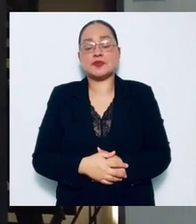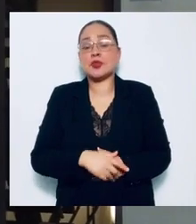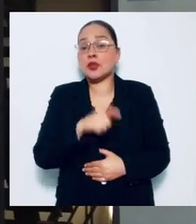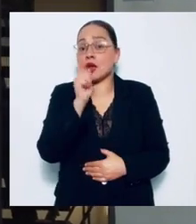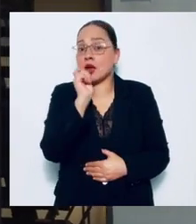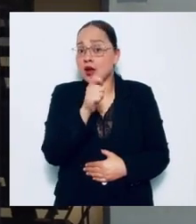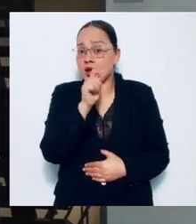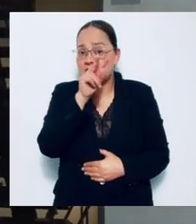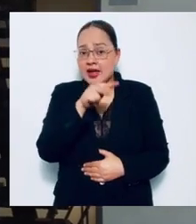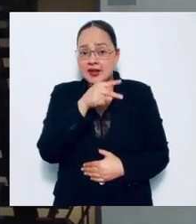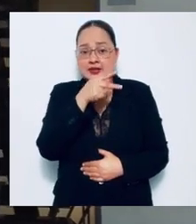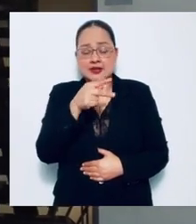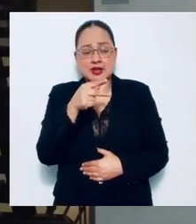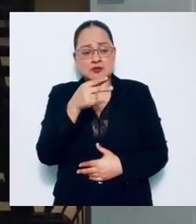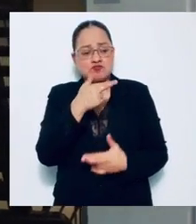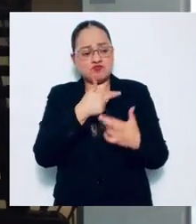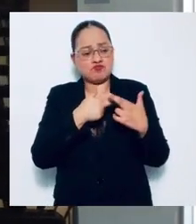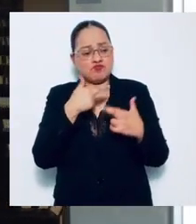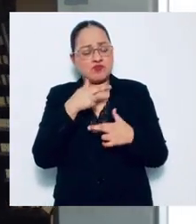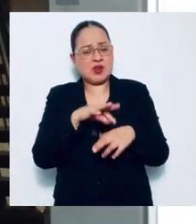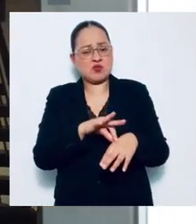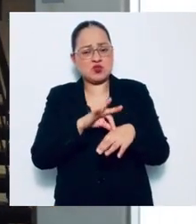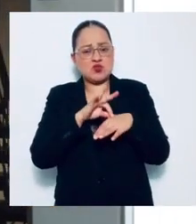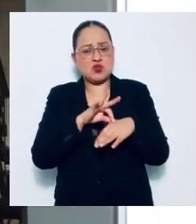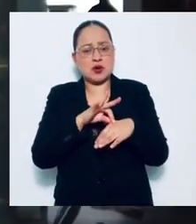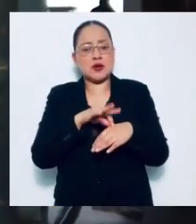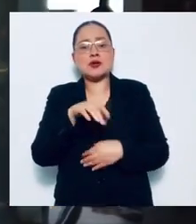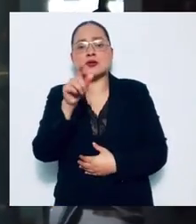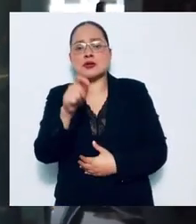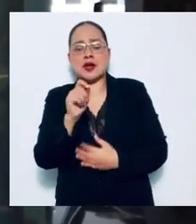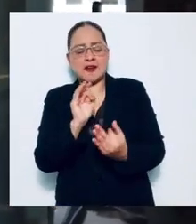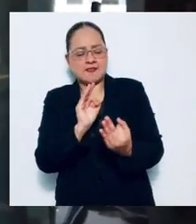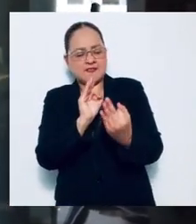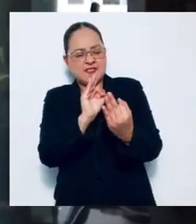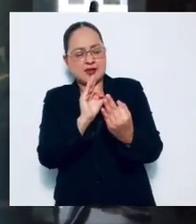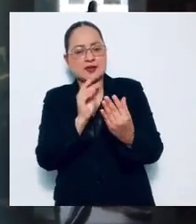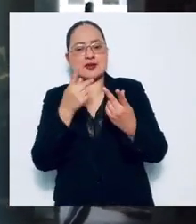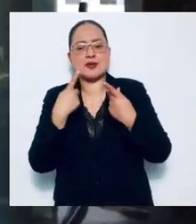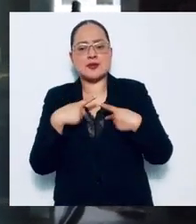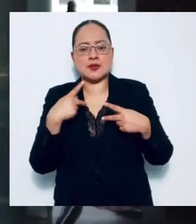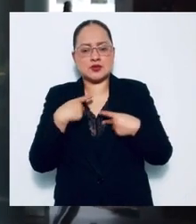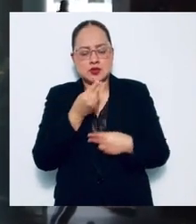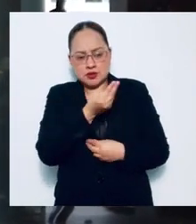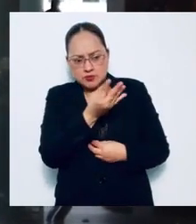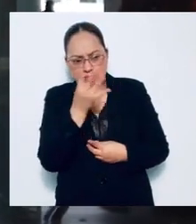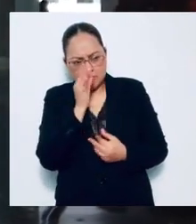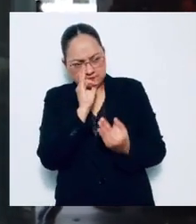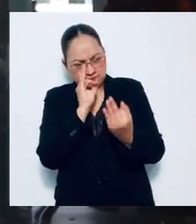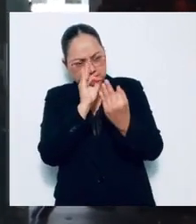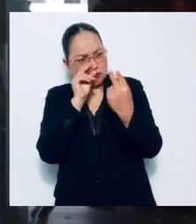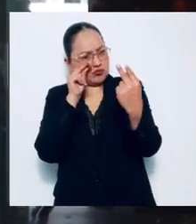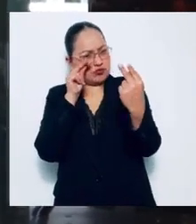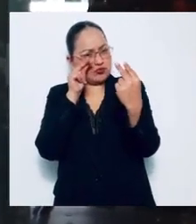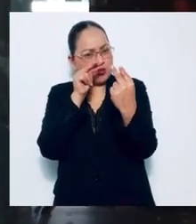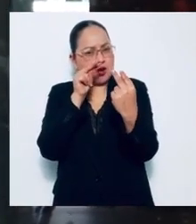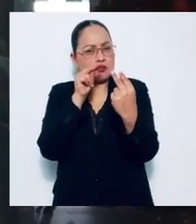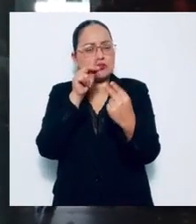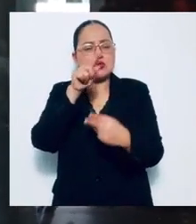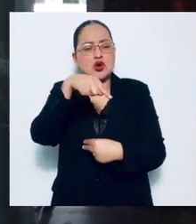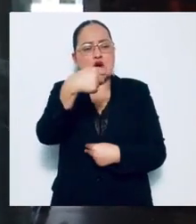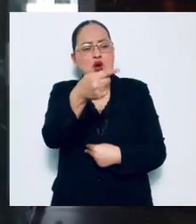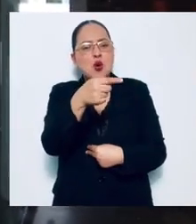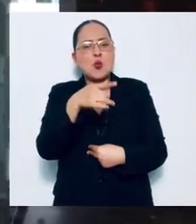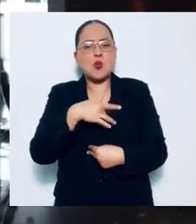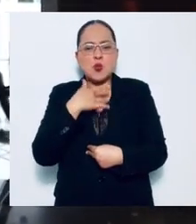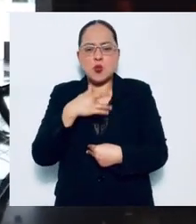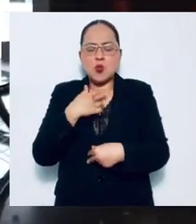Regresar a la esencia significa mirar de frente a la gente, a las personas, entender sus